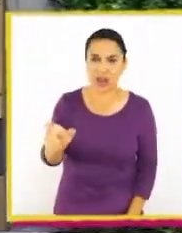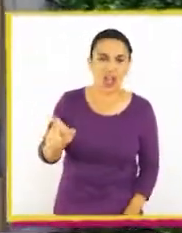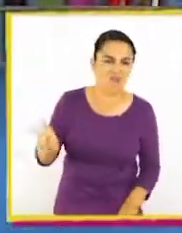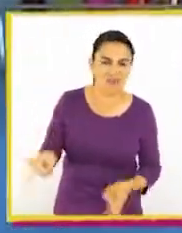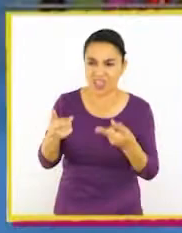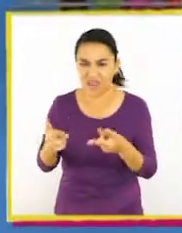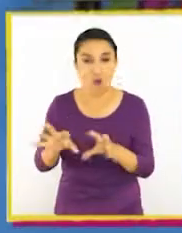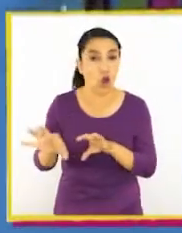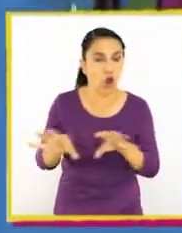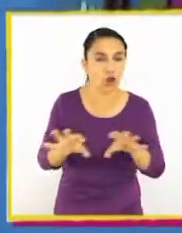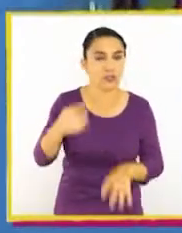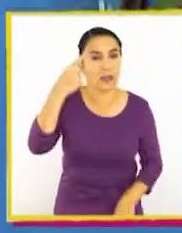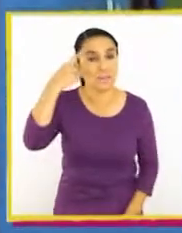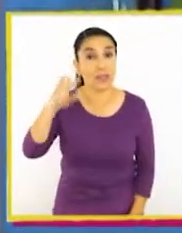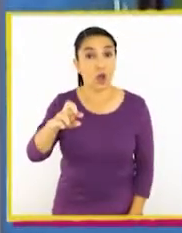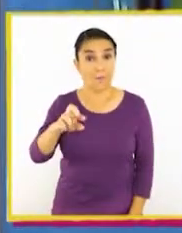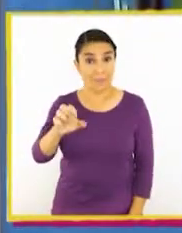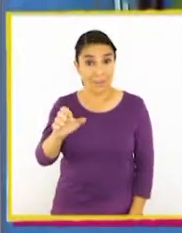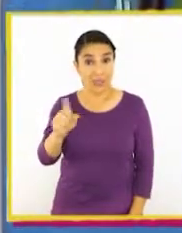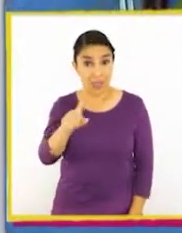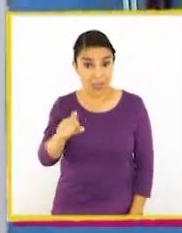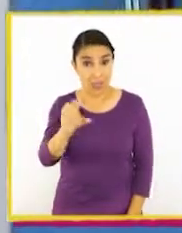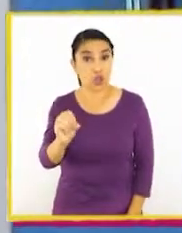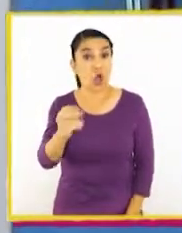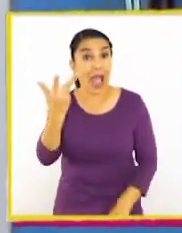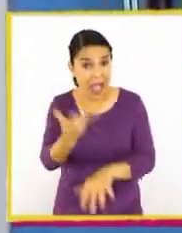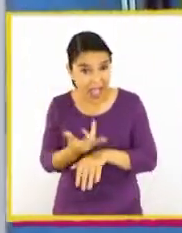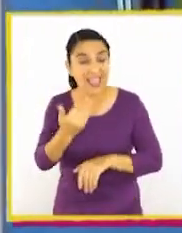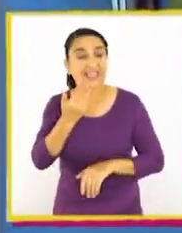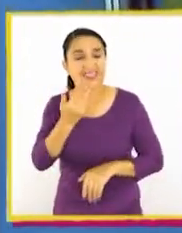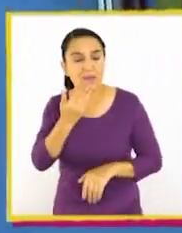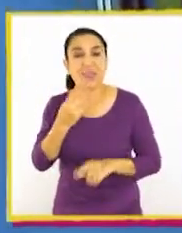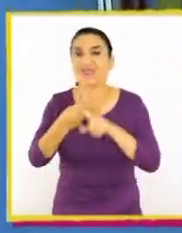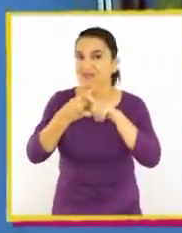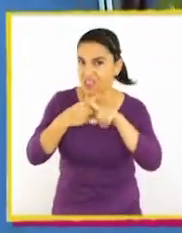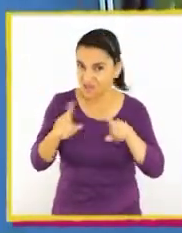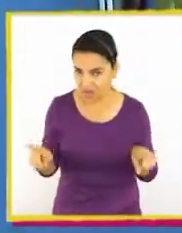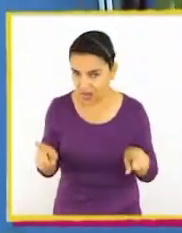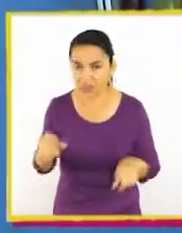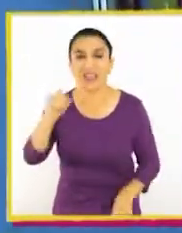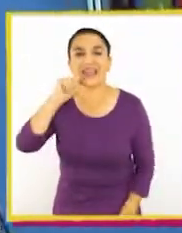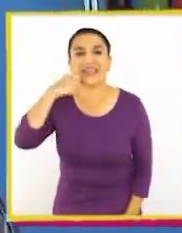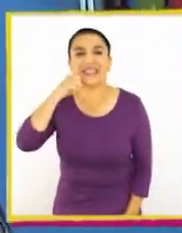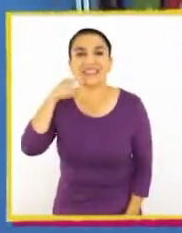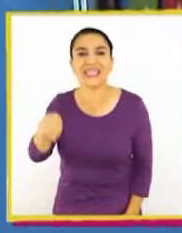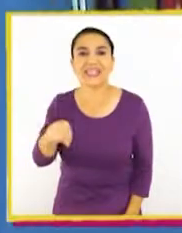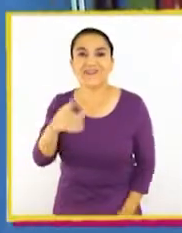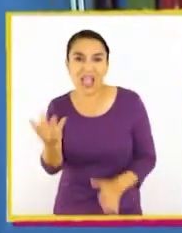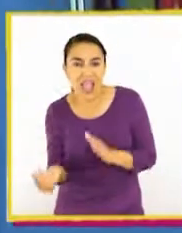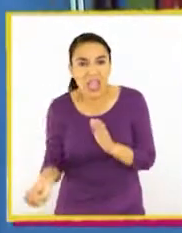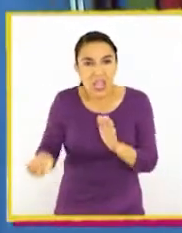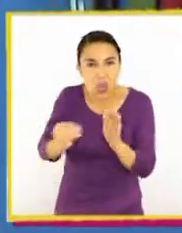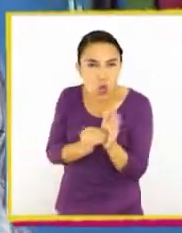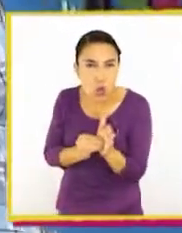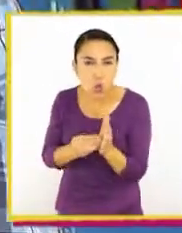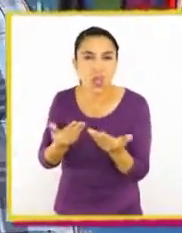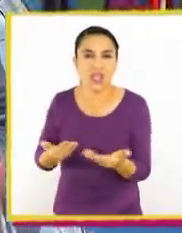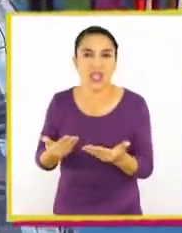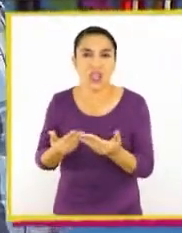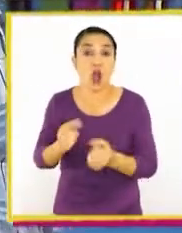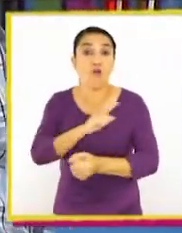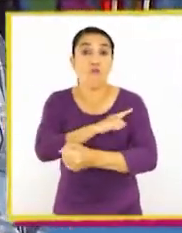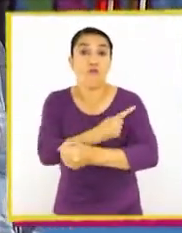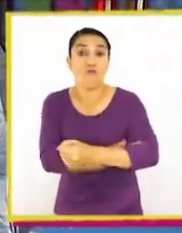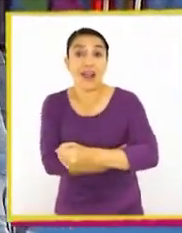objeto. Pero el peso también existe. La diferencia es que cuando hablamos de peso, está incluido en este concepto